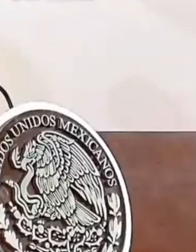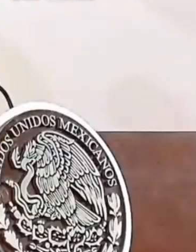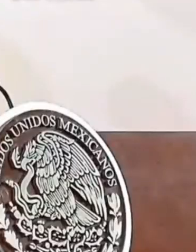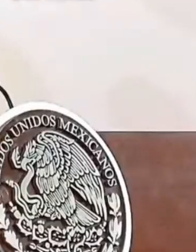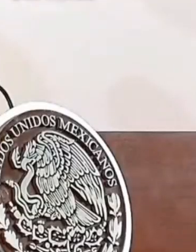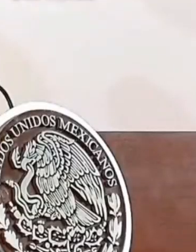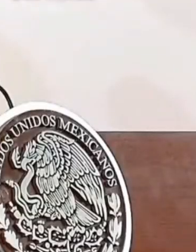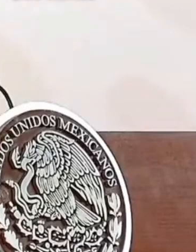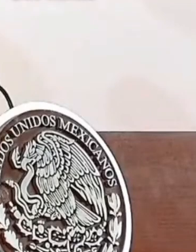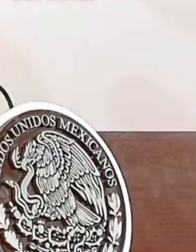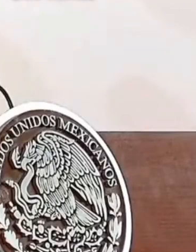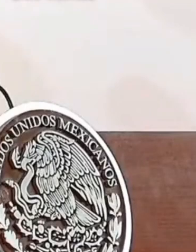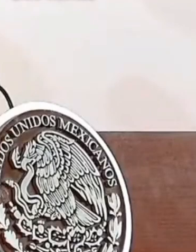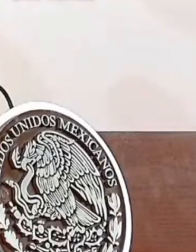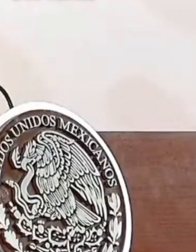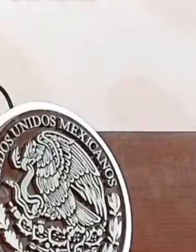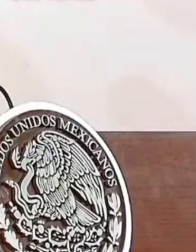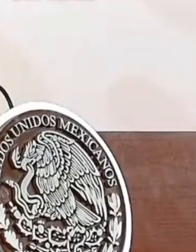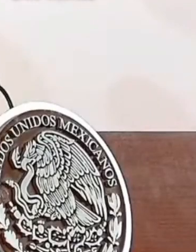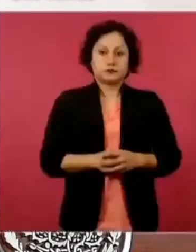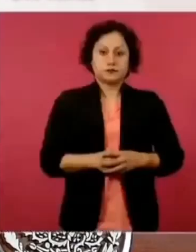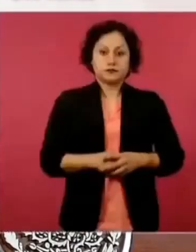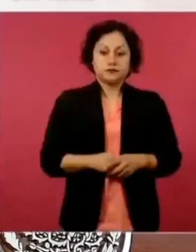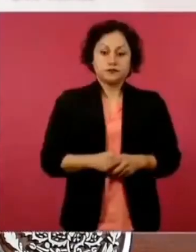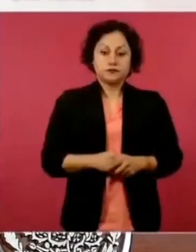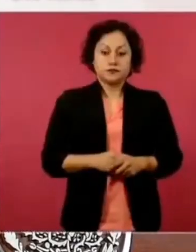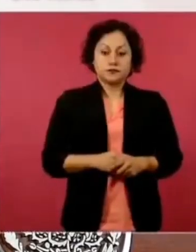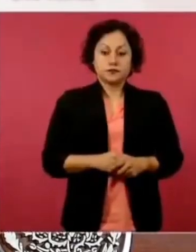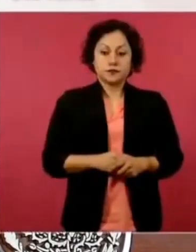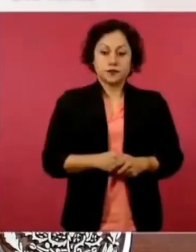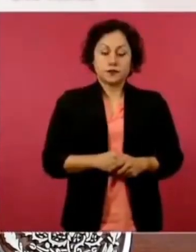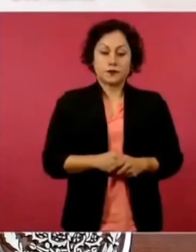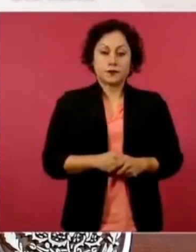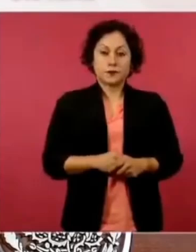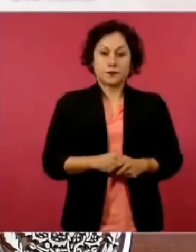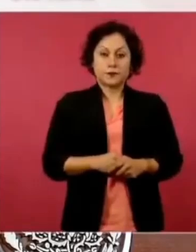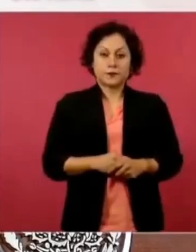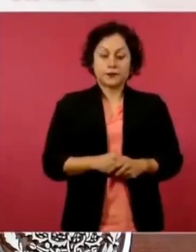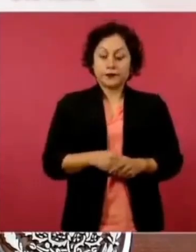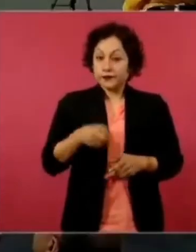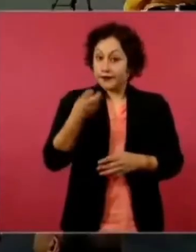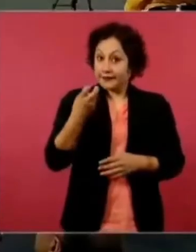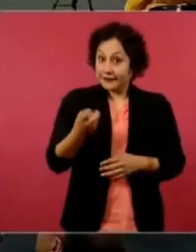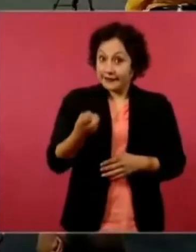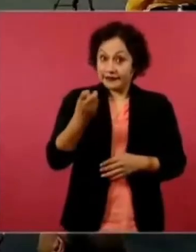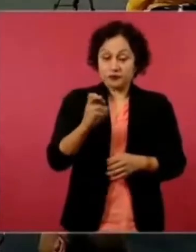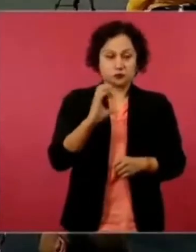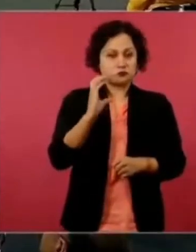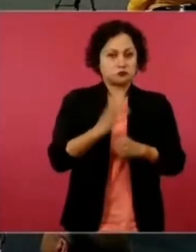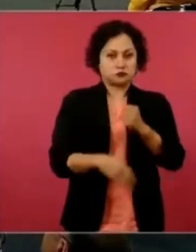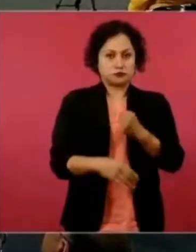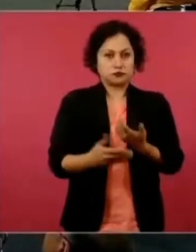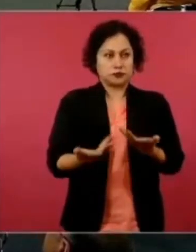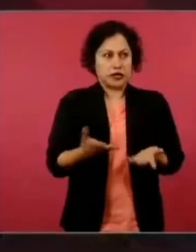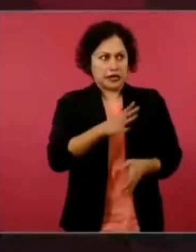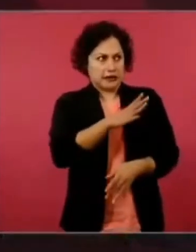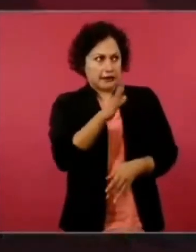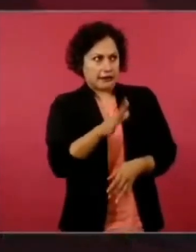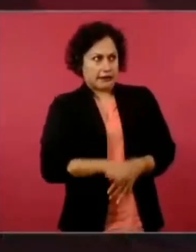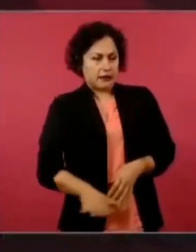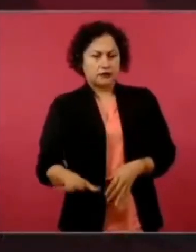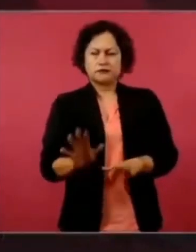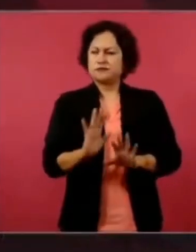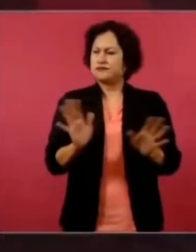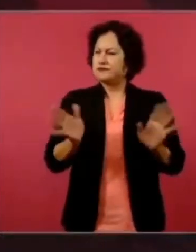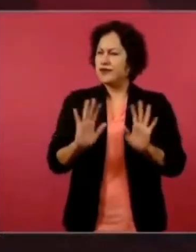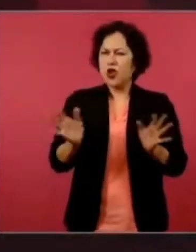año. Y eso se terminó. ¿A nivel federal? Sí, a nivel general. No, pero en